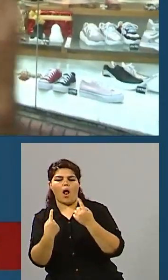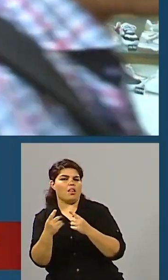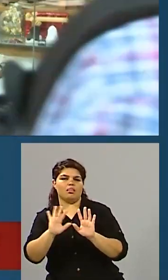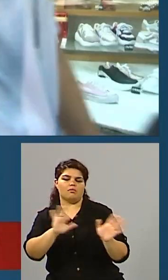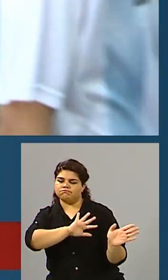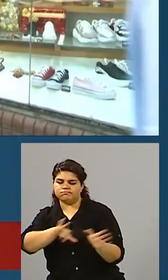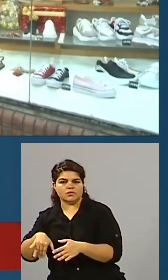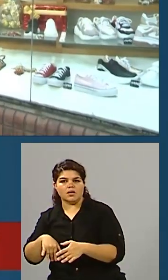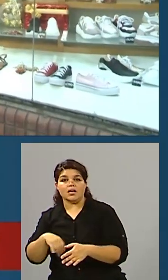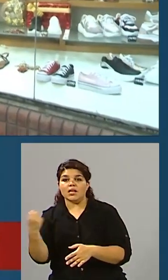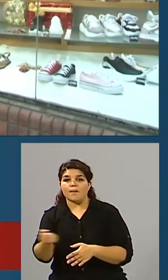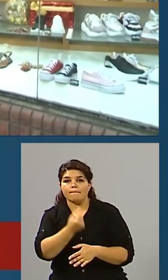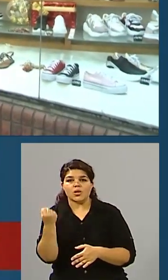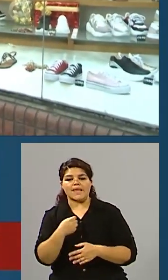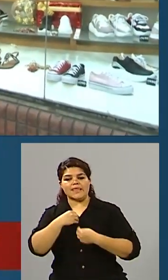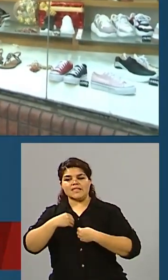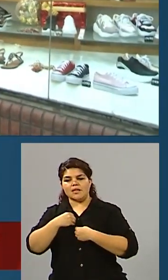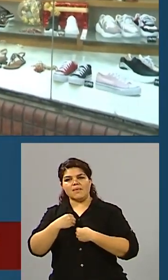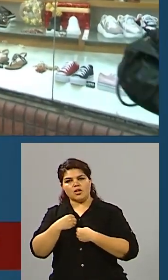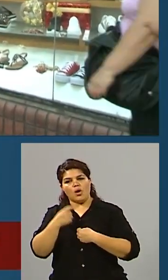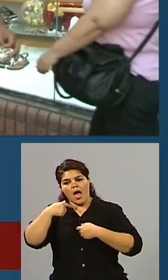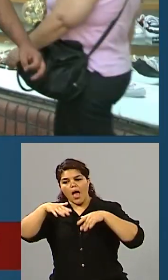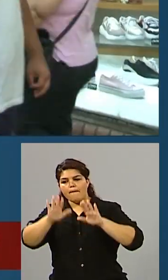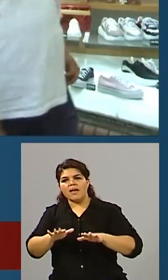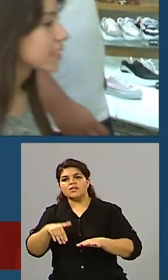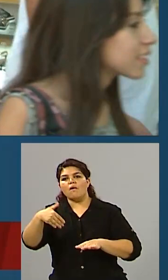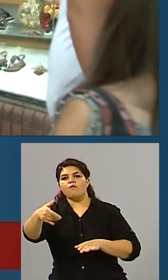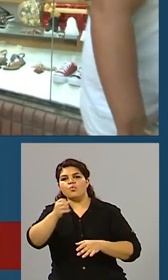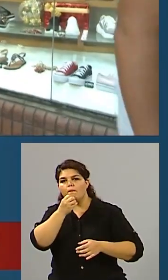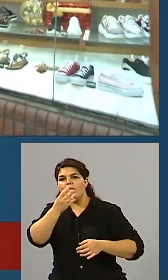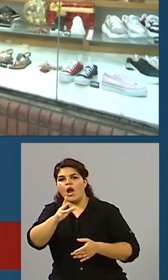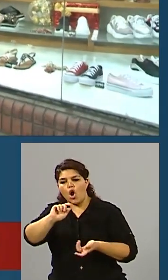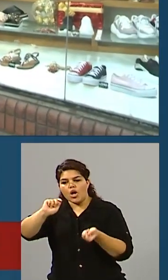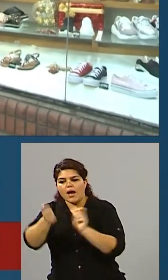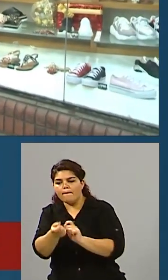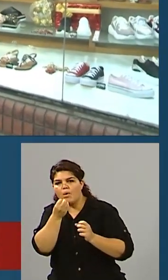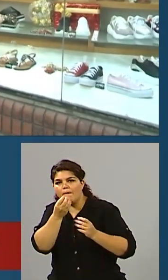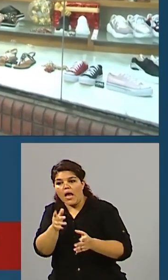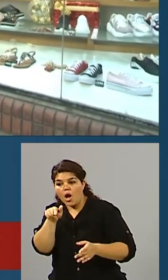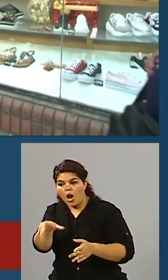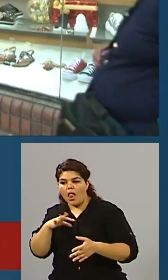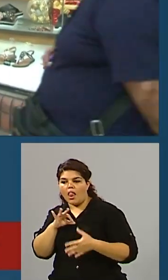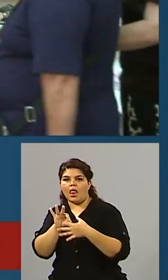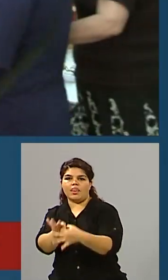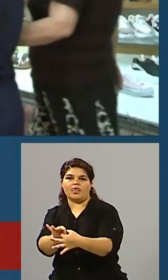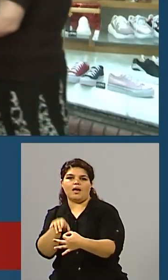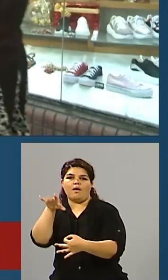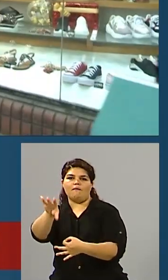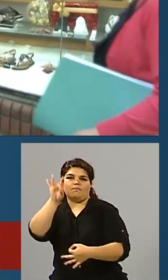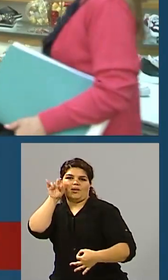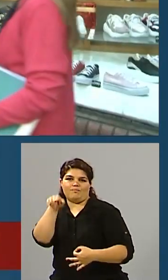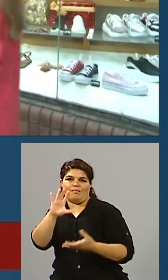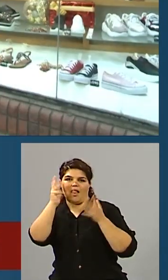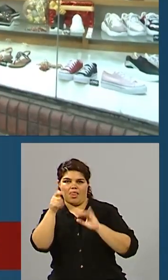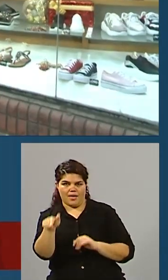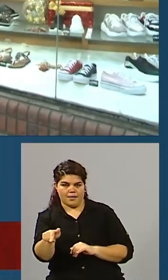mejor. Claro. ¿Cómo va a lograr el consenso en el Congreso Milei? Bueno, entendemos que esta cuestión estratégica